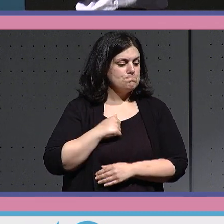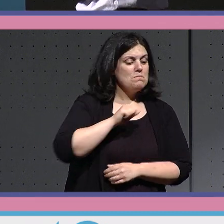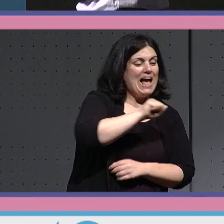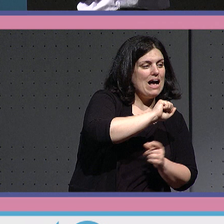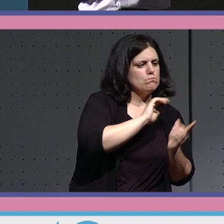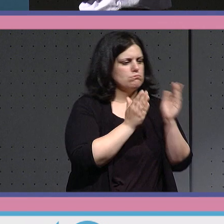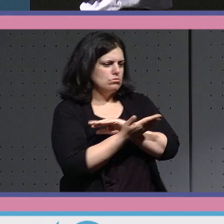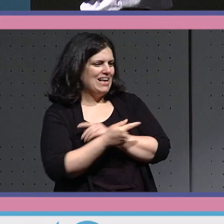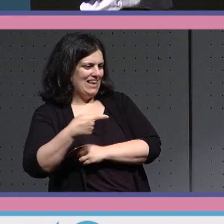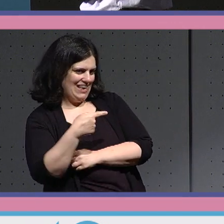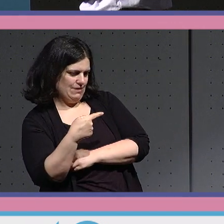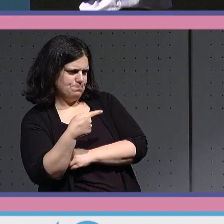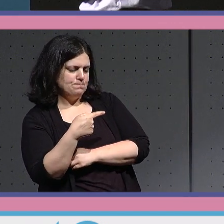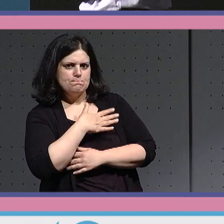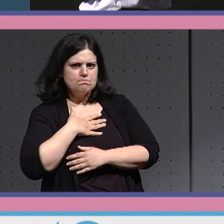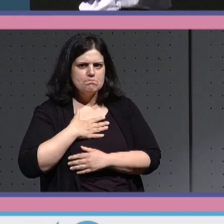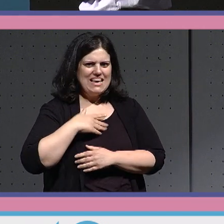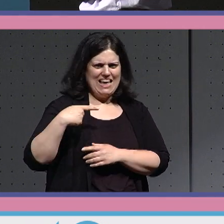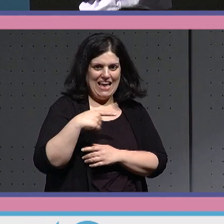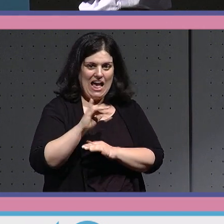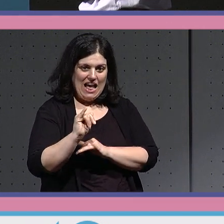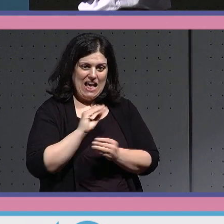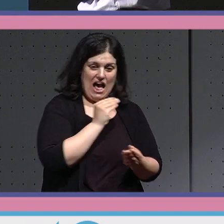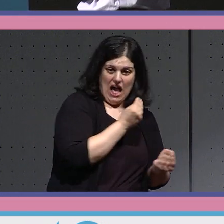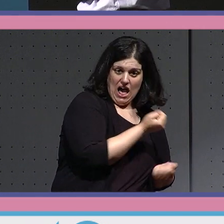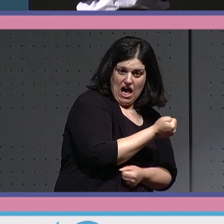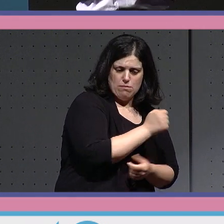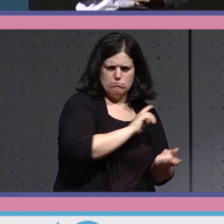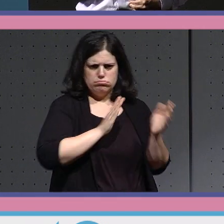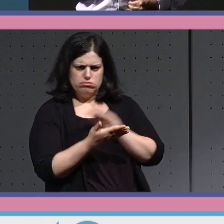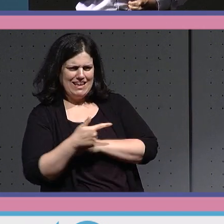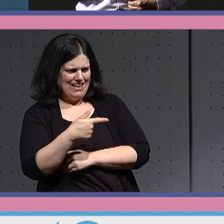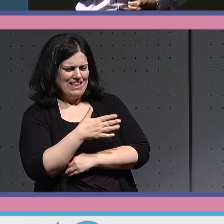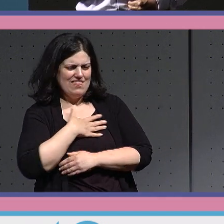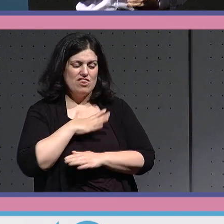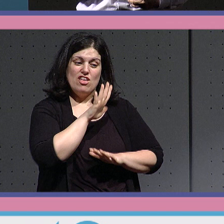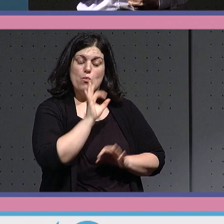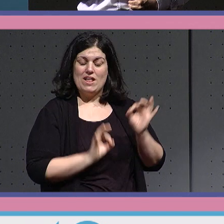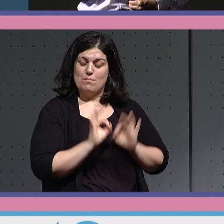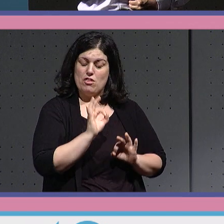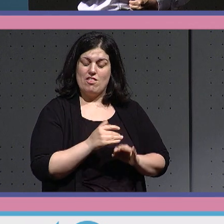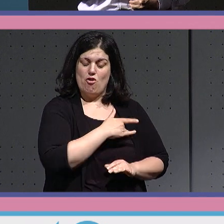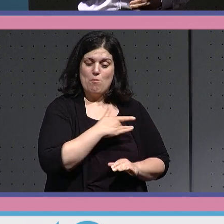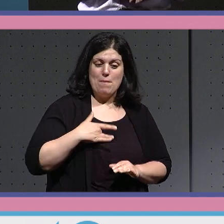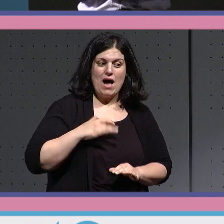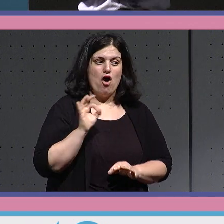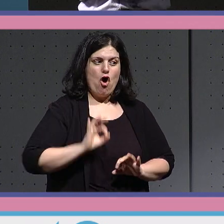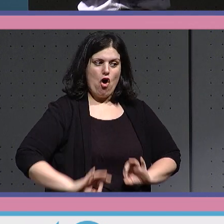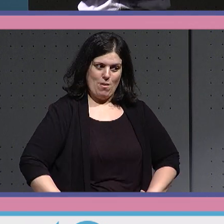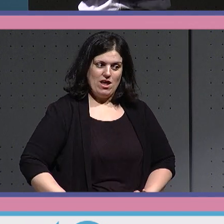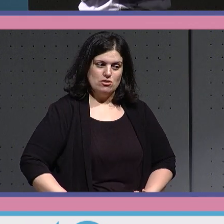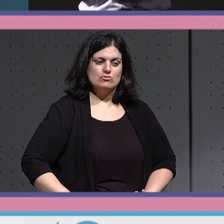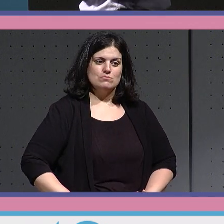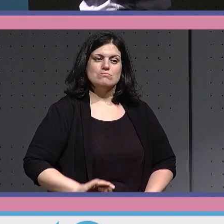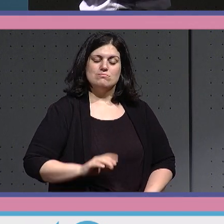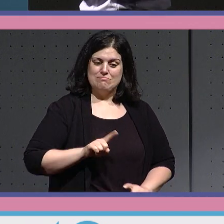persona que tenga esa mutación tiene el 85% de probabilidades de tener cáncer de mama y el 50% de probabilidades de tener cáncer de ovario. Y es heredada de uno de